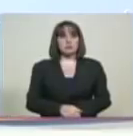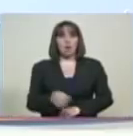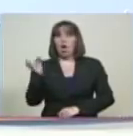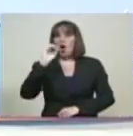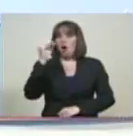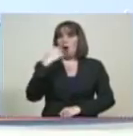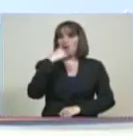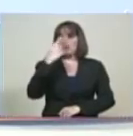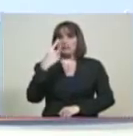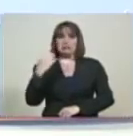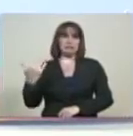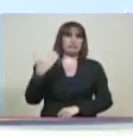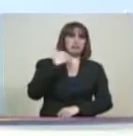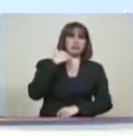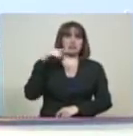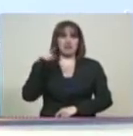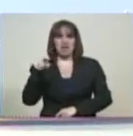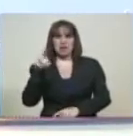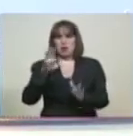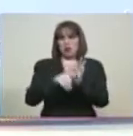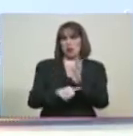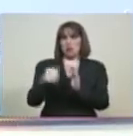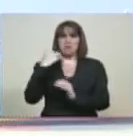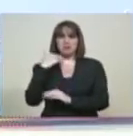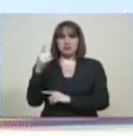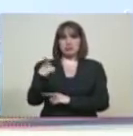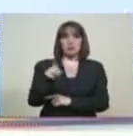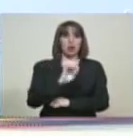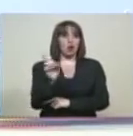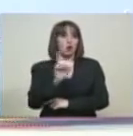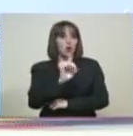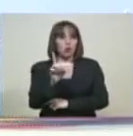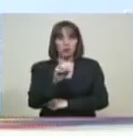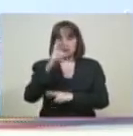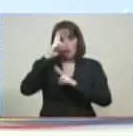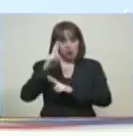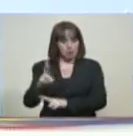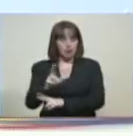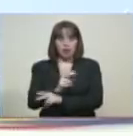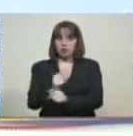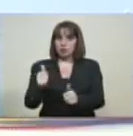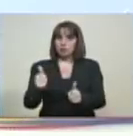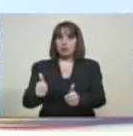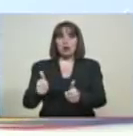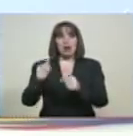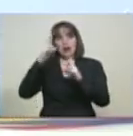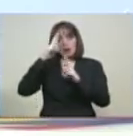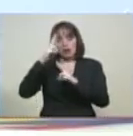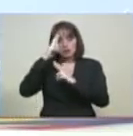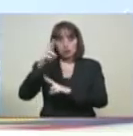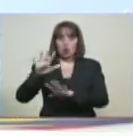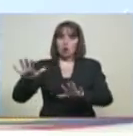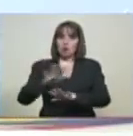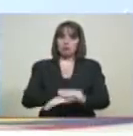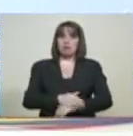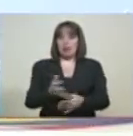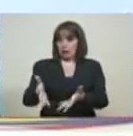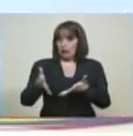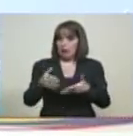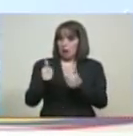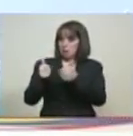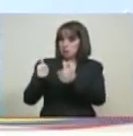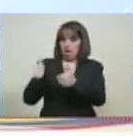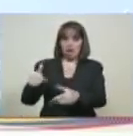decir que había sido fraude de ello o cualquier otro invento o excusa no ganaron